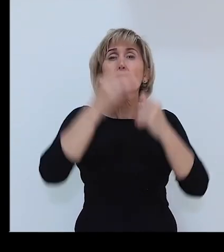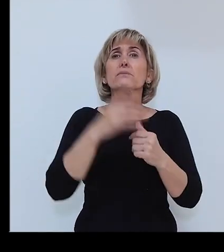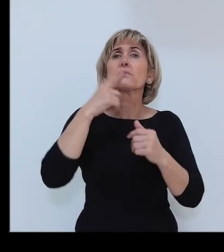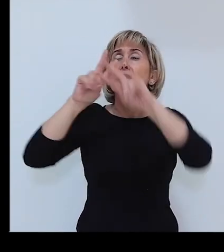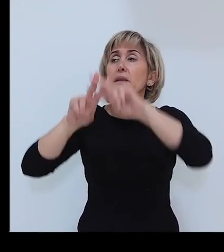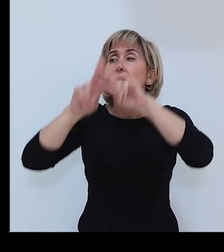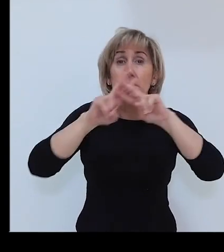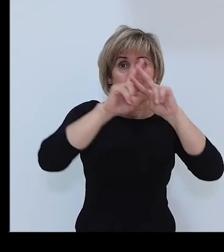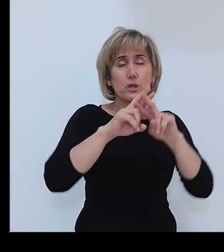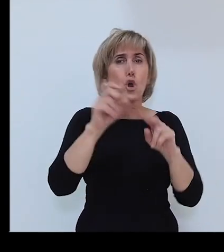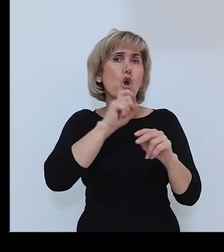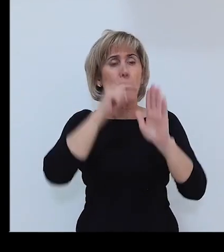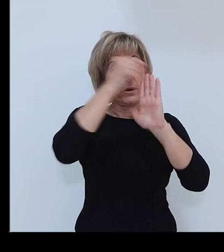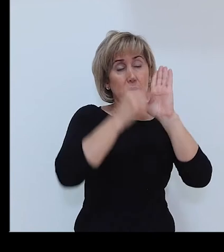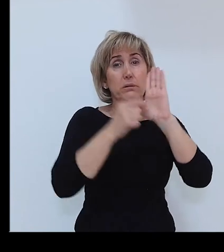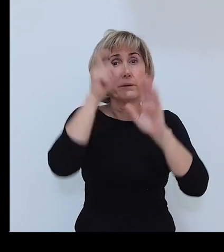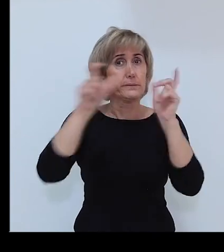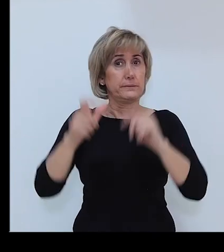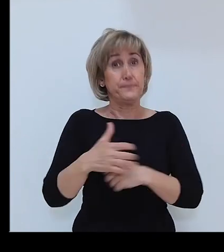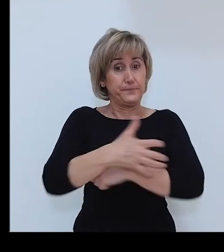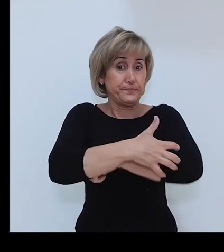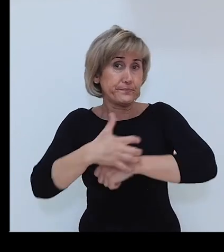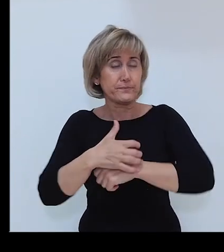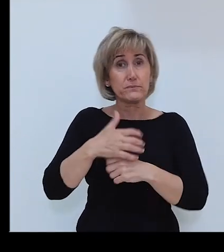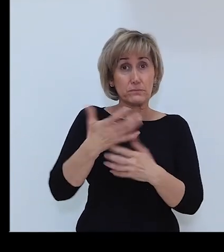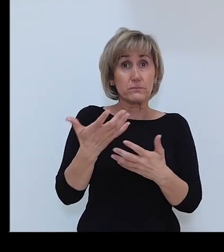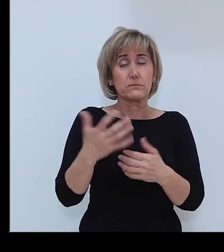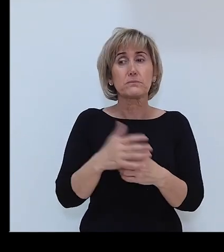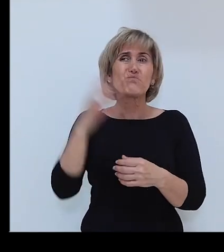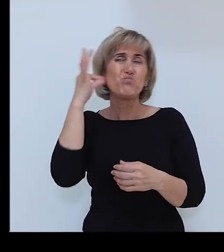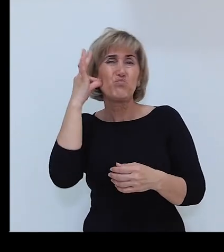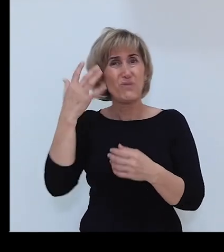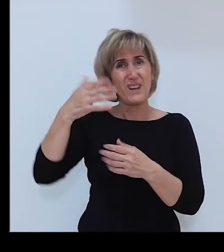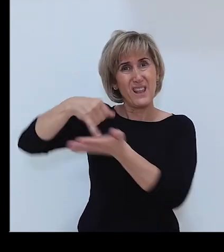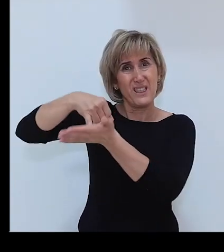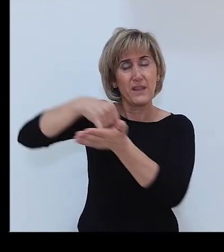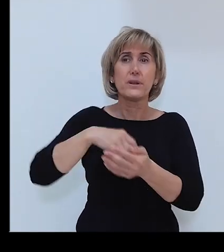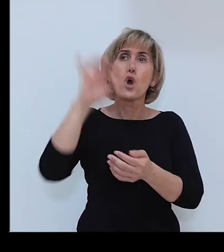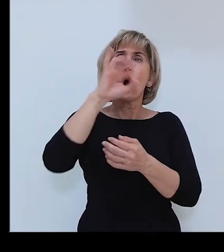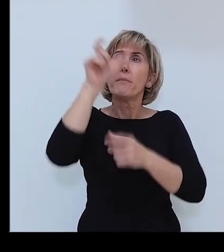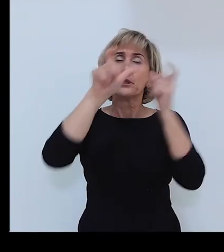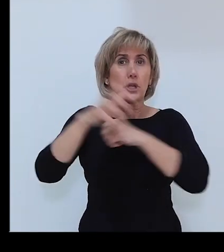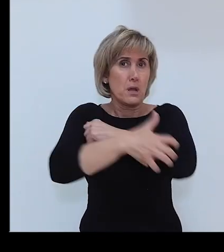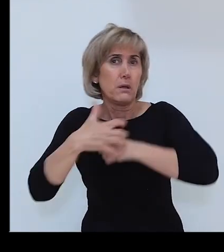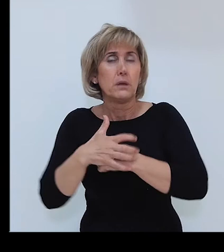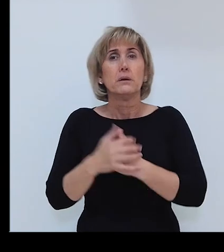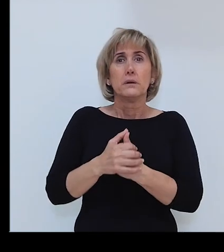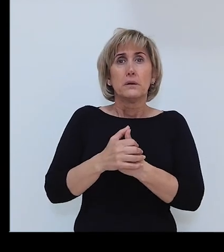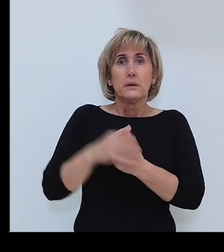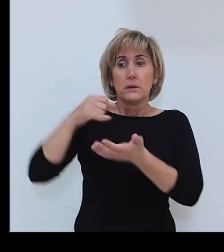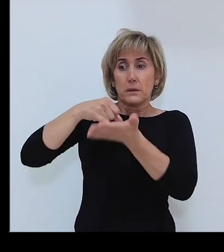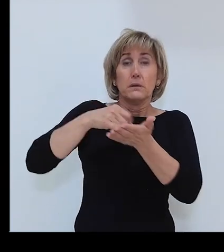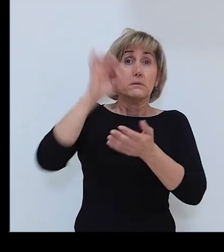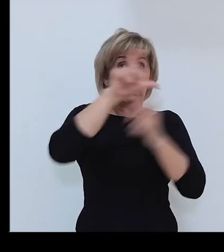primero de los criterios es que las condiciones es analizar las condiciones que tienen las personas más vulnerables, entre ellas